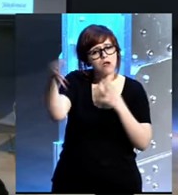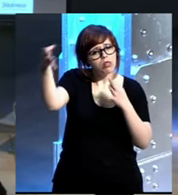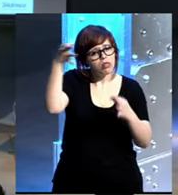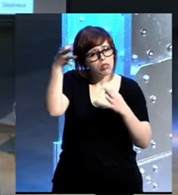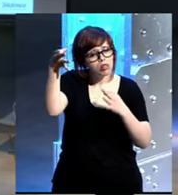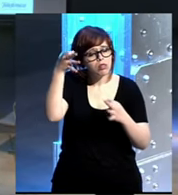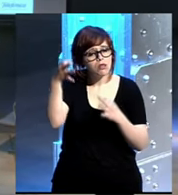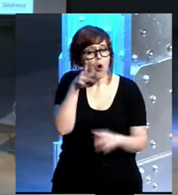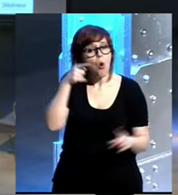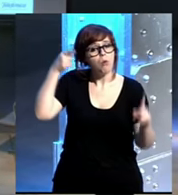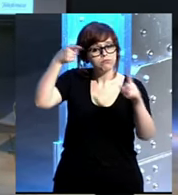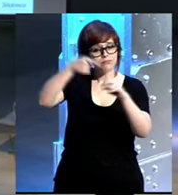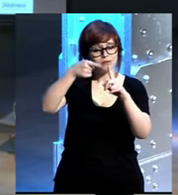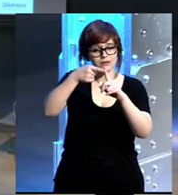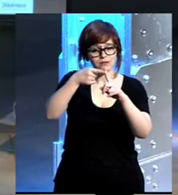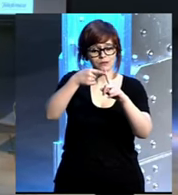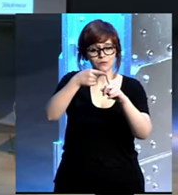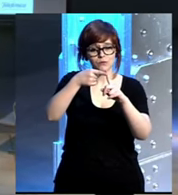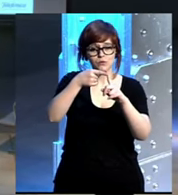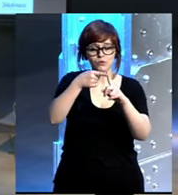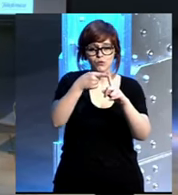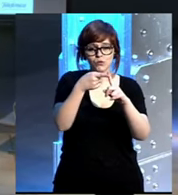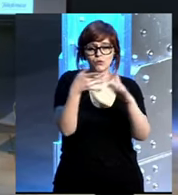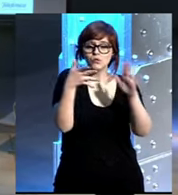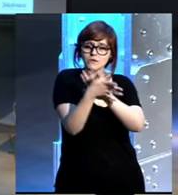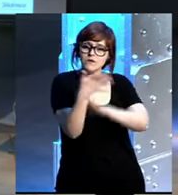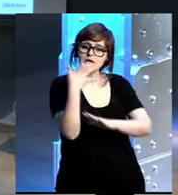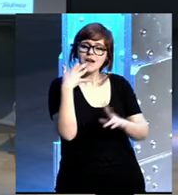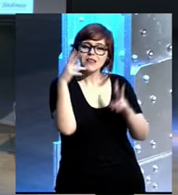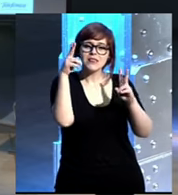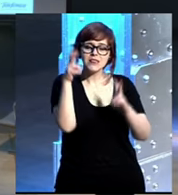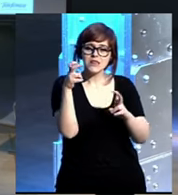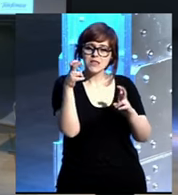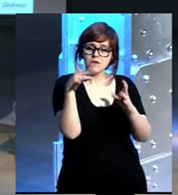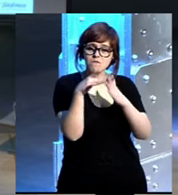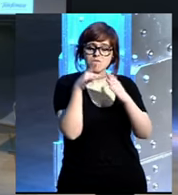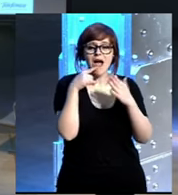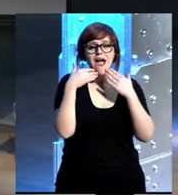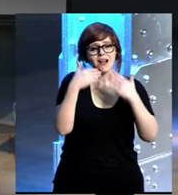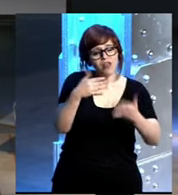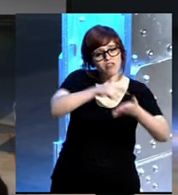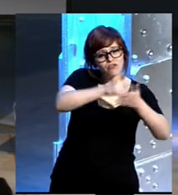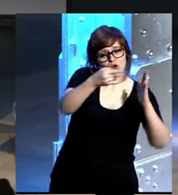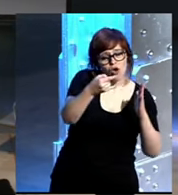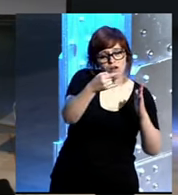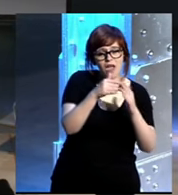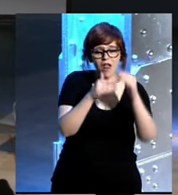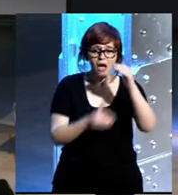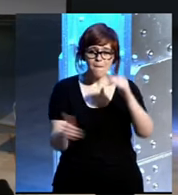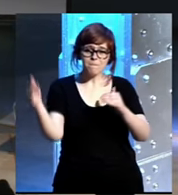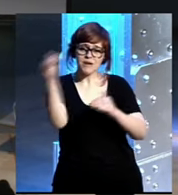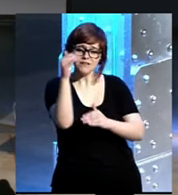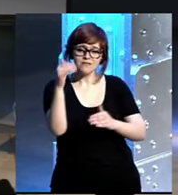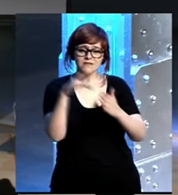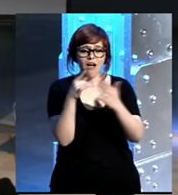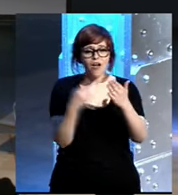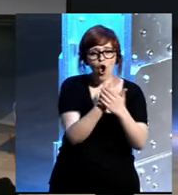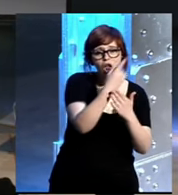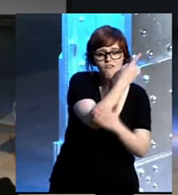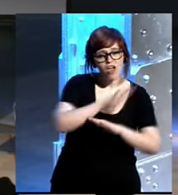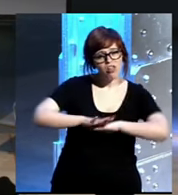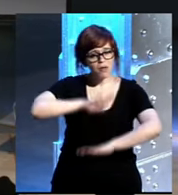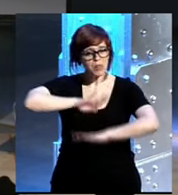la tecnología te puede reducir la brecha geográfica, te puede reducir la brecha de capacitación, y algunos ejemplos concretos de cómo